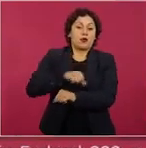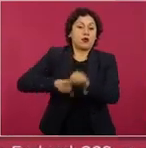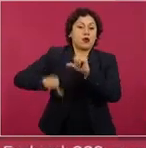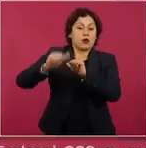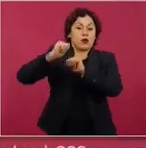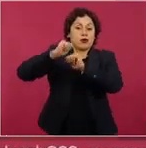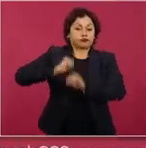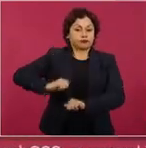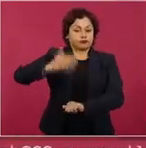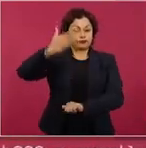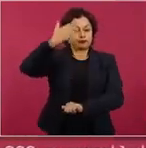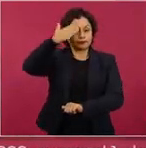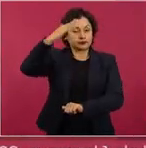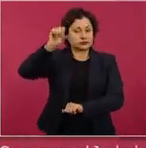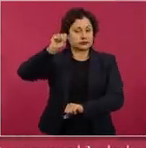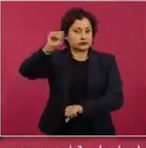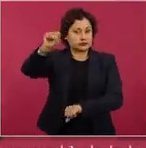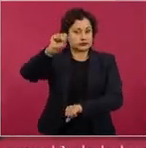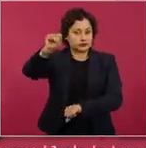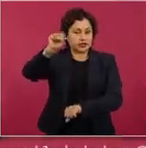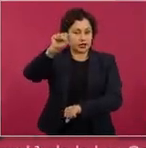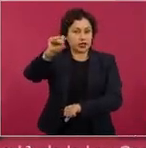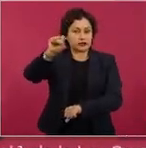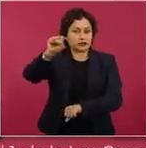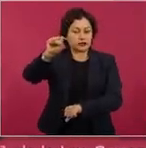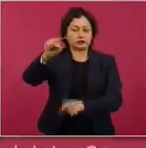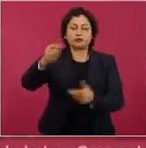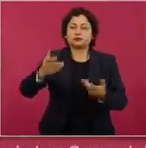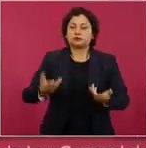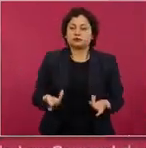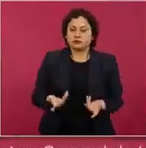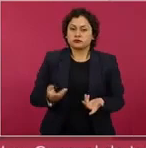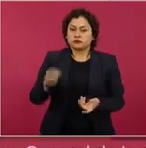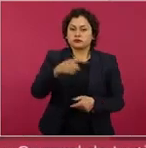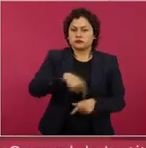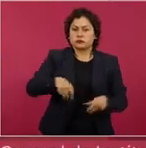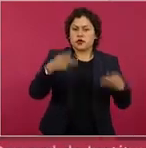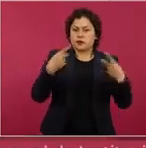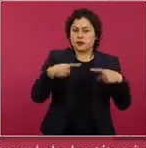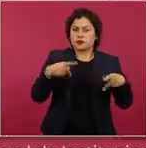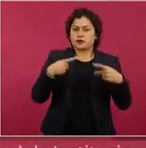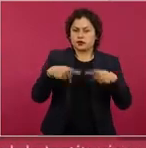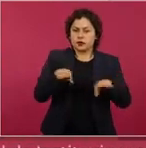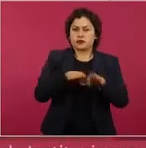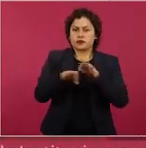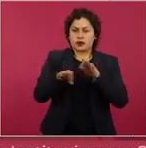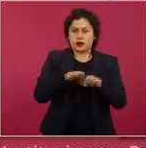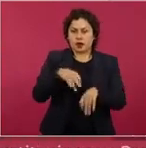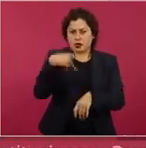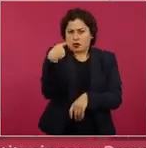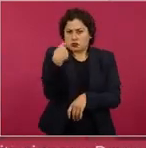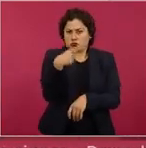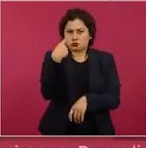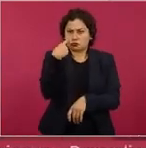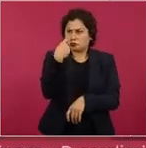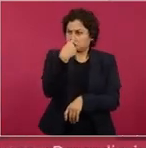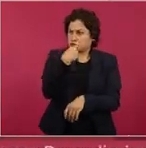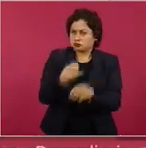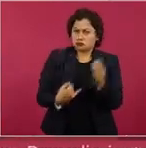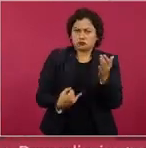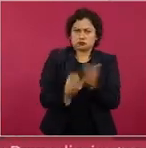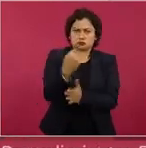dirigencia, pues los trabajadores eligieron